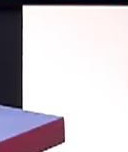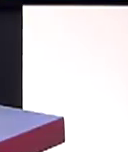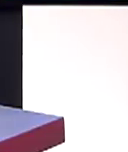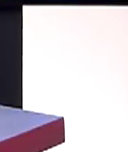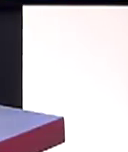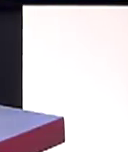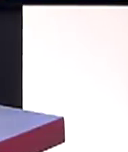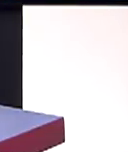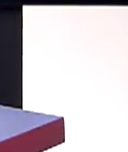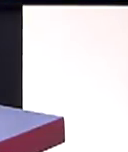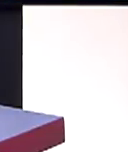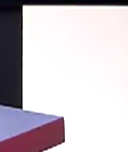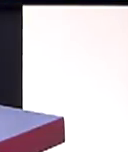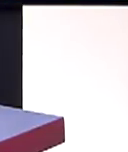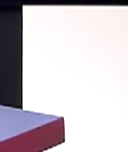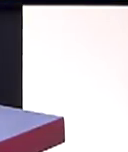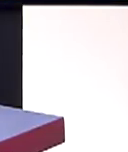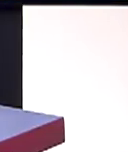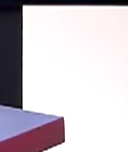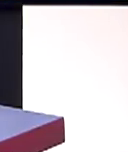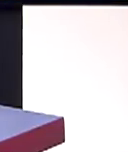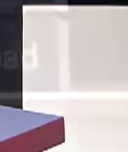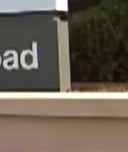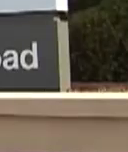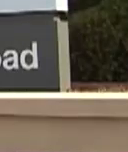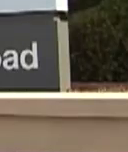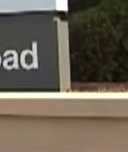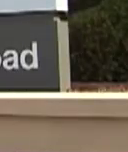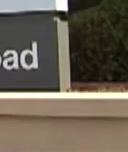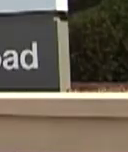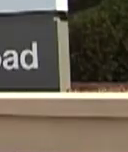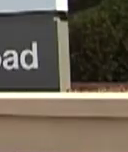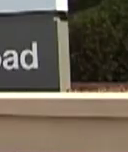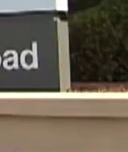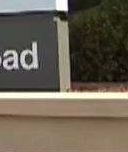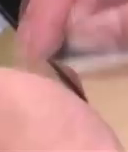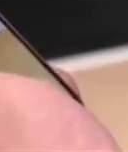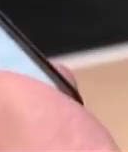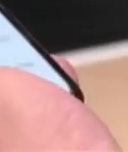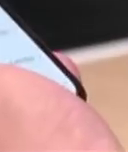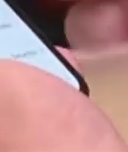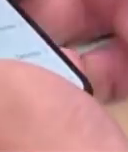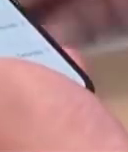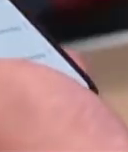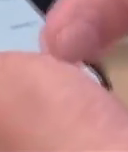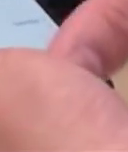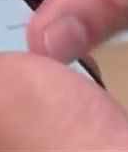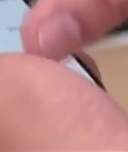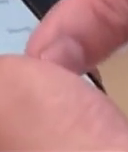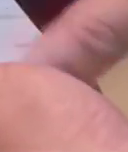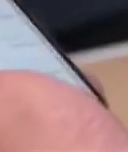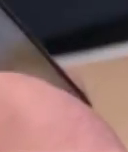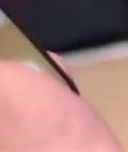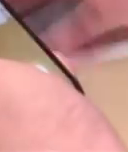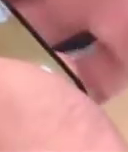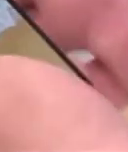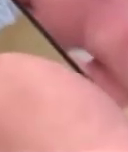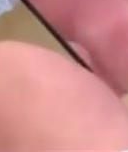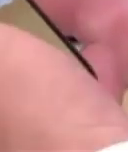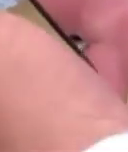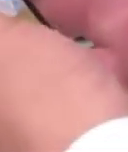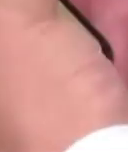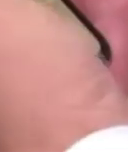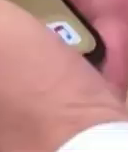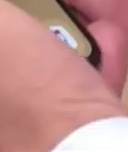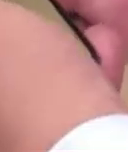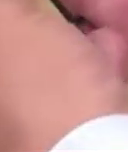la existencia y propagación de las llamadas fake news o noticias falsas. La más importante de estas medidas, que deberá ponerse en